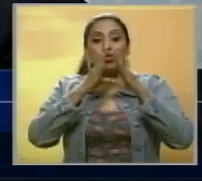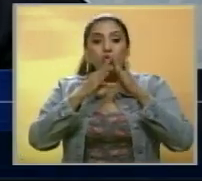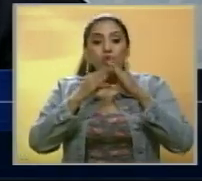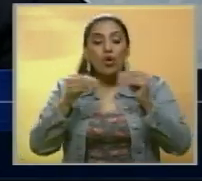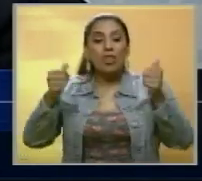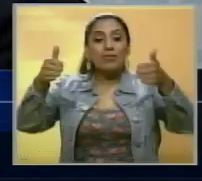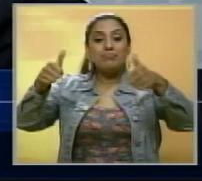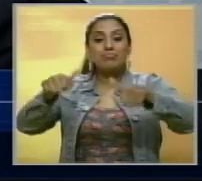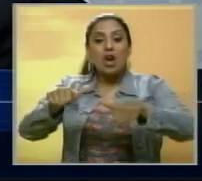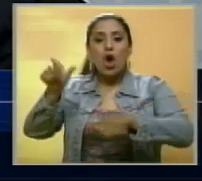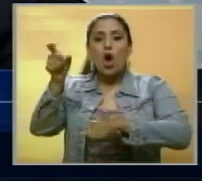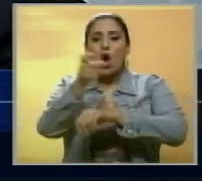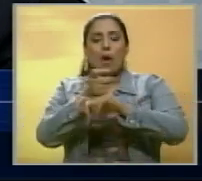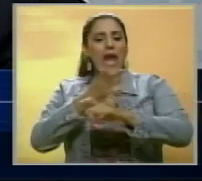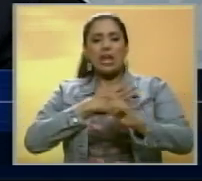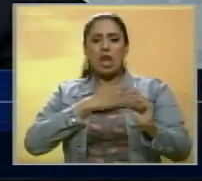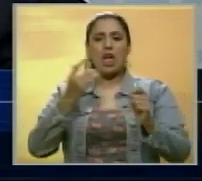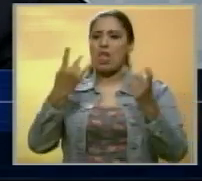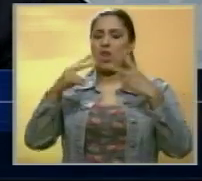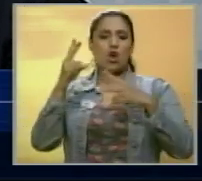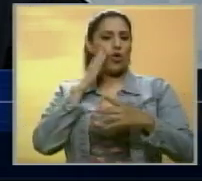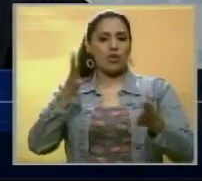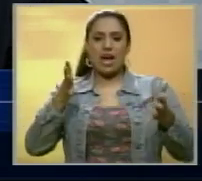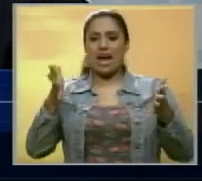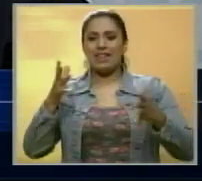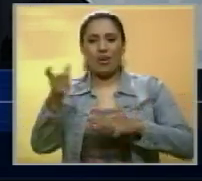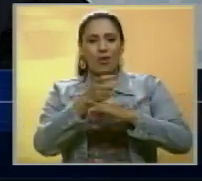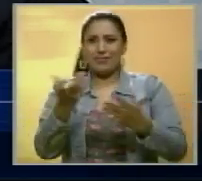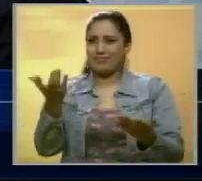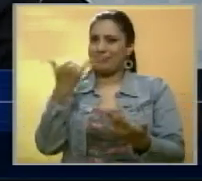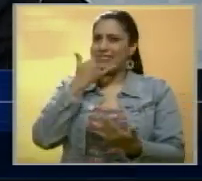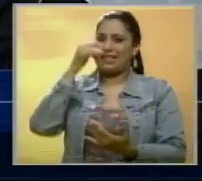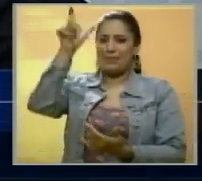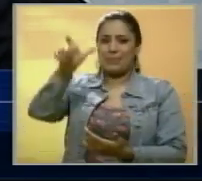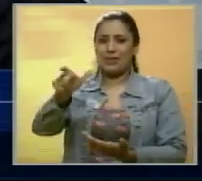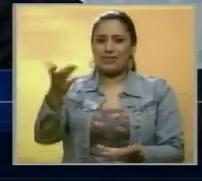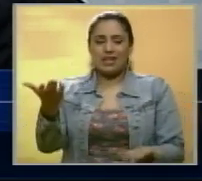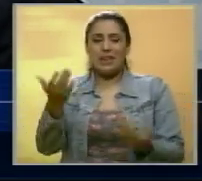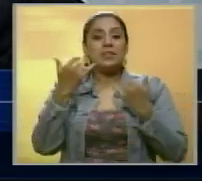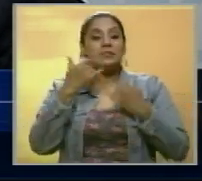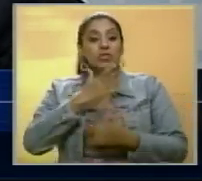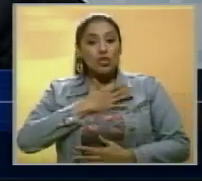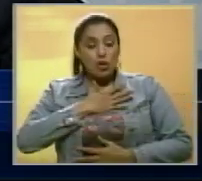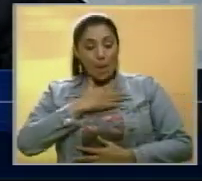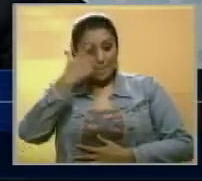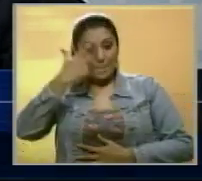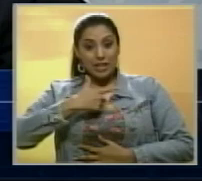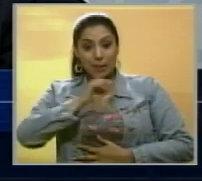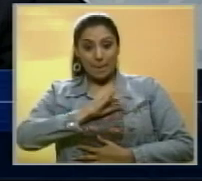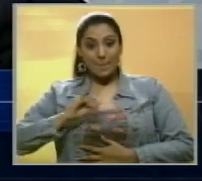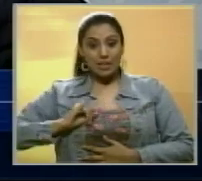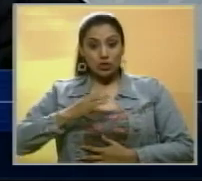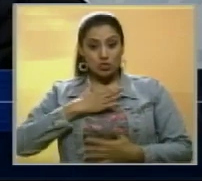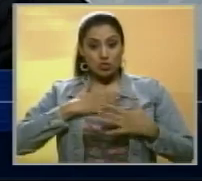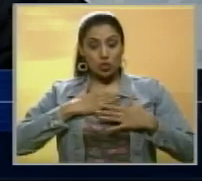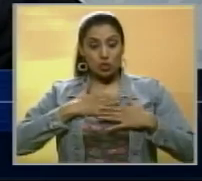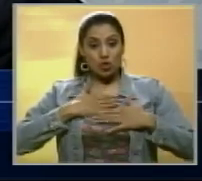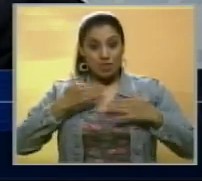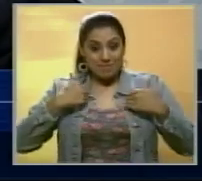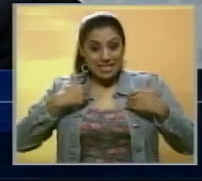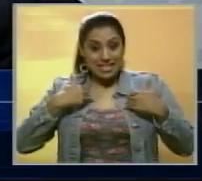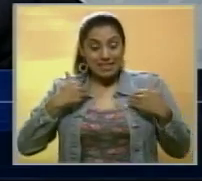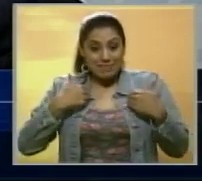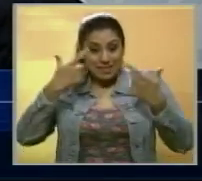este gobierno pretende convertirla en una victoria. Para mí, yo en lo personal, aquí hablo a título personal, estoy dando